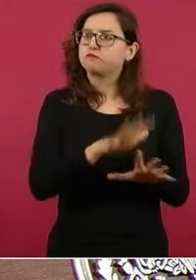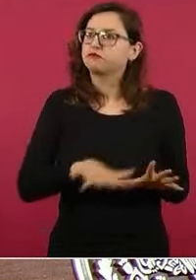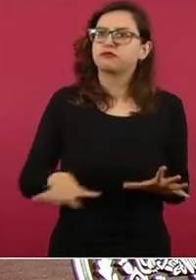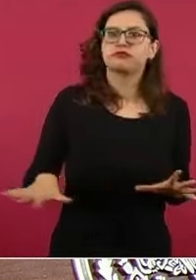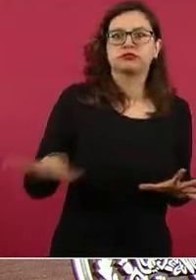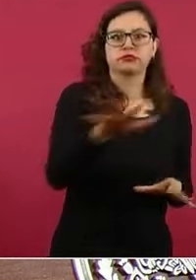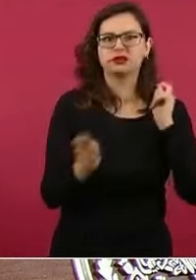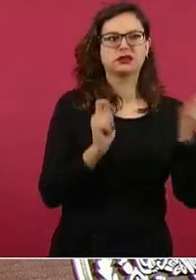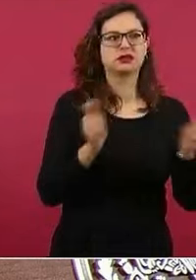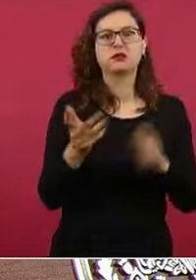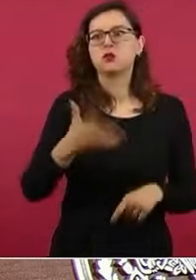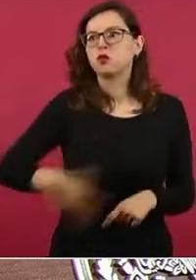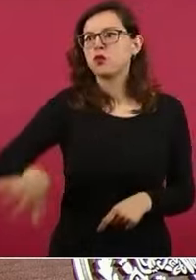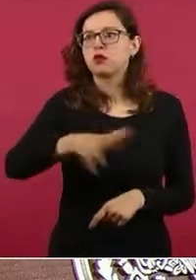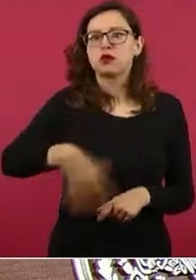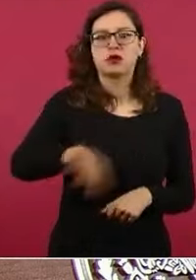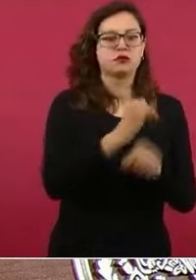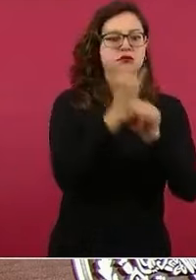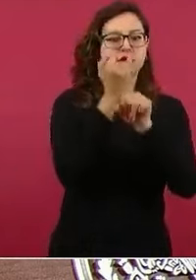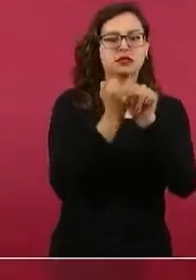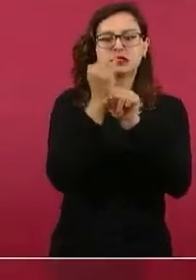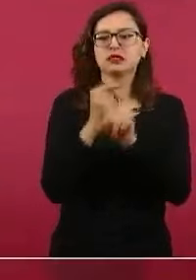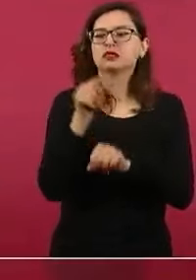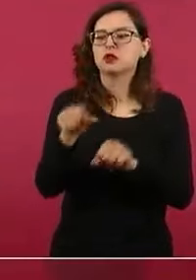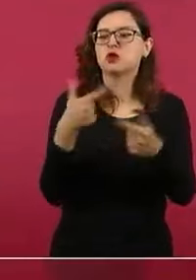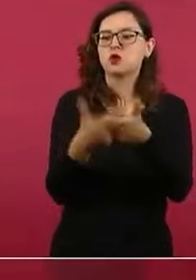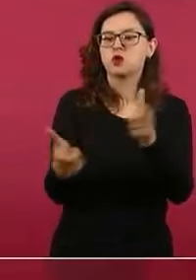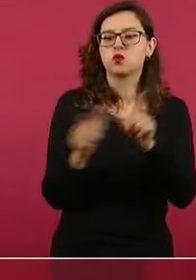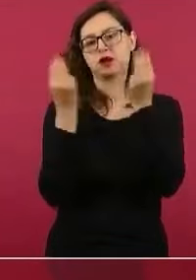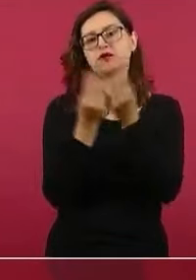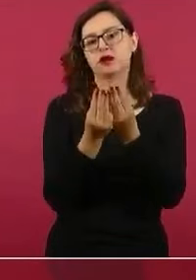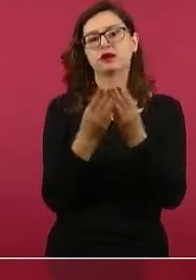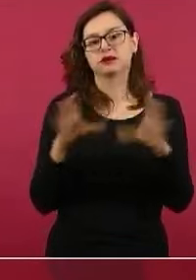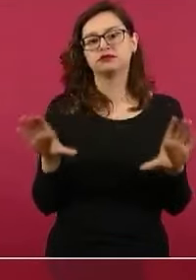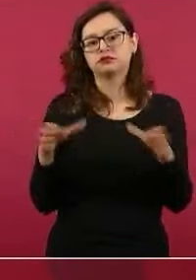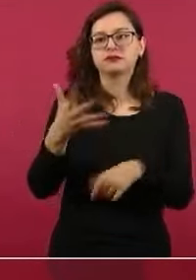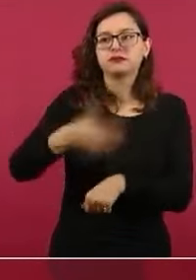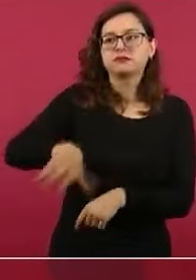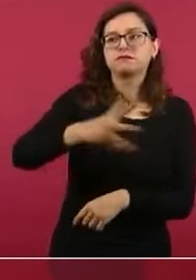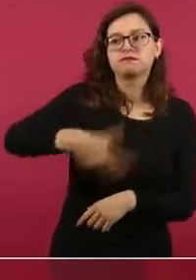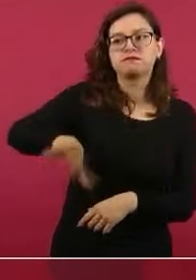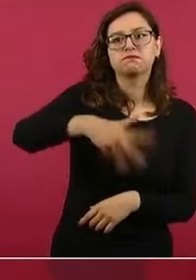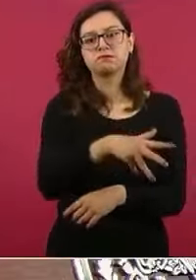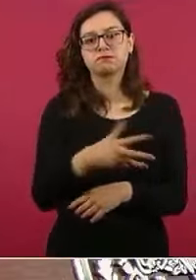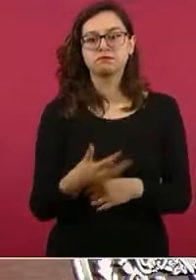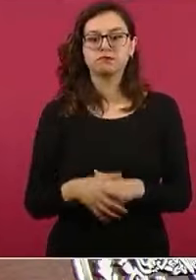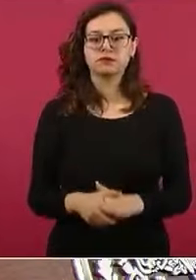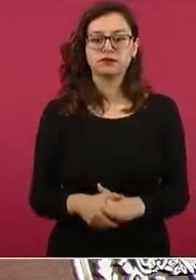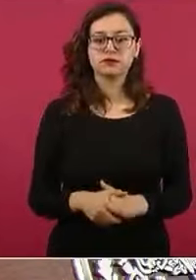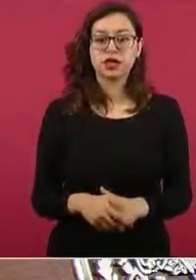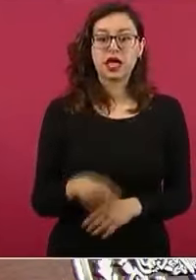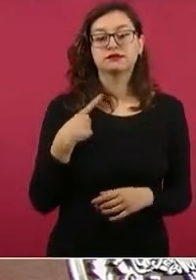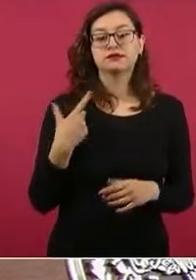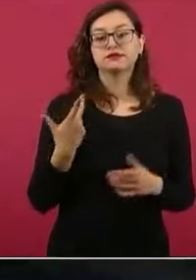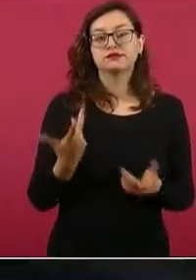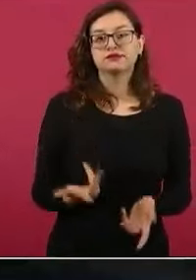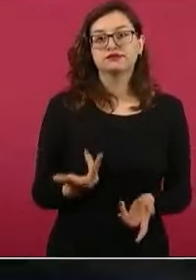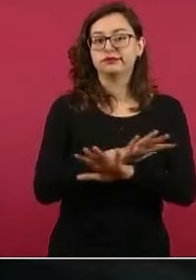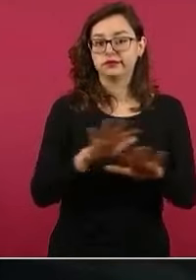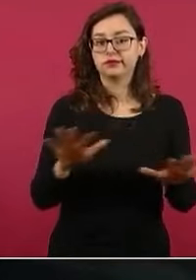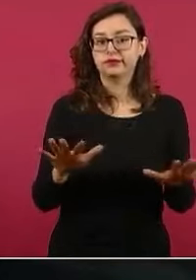haciendo la búsqueda de este grupo de la delincuencia organizada. Se debe de tomar en cuenta